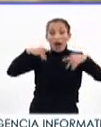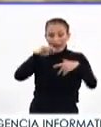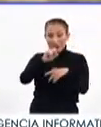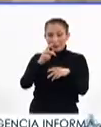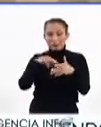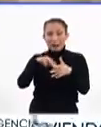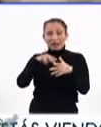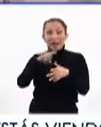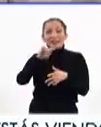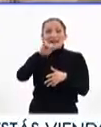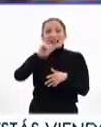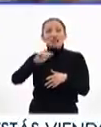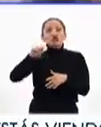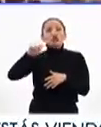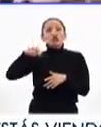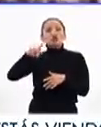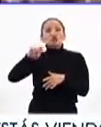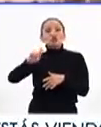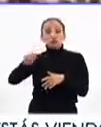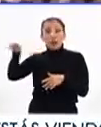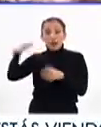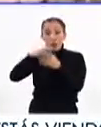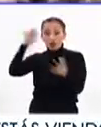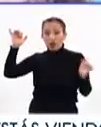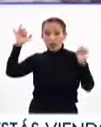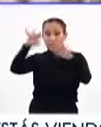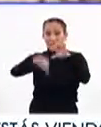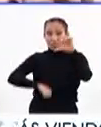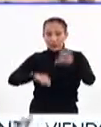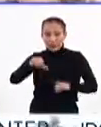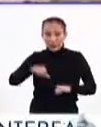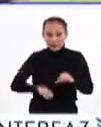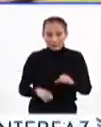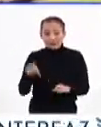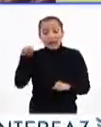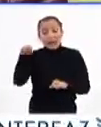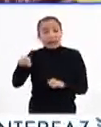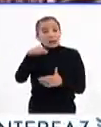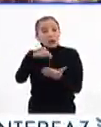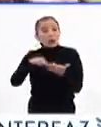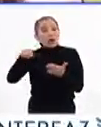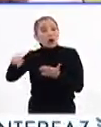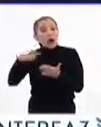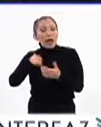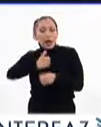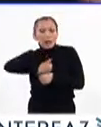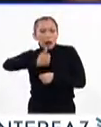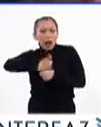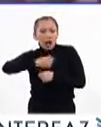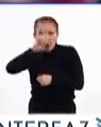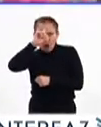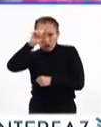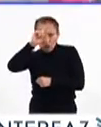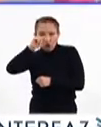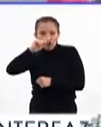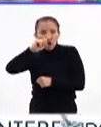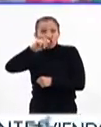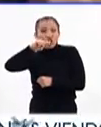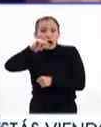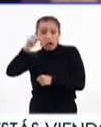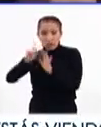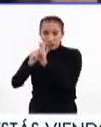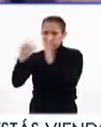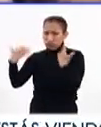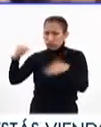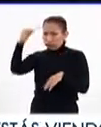en el Parque Taquil Sucut donde se realizan la mayoría de las actividades, y es ahí donde los abuelos del Consejo Totonaca,